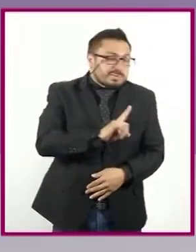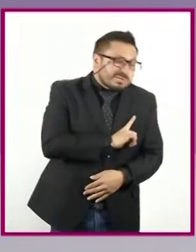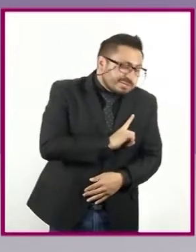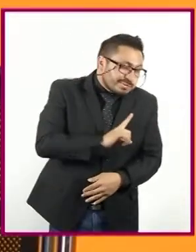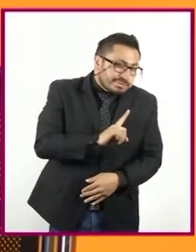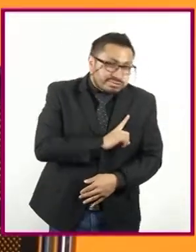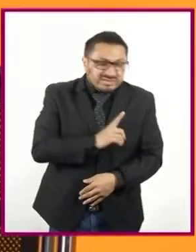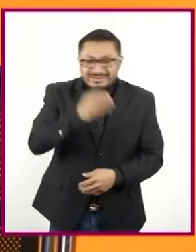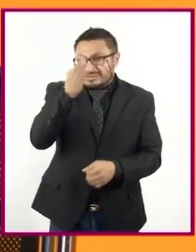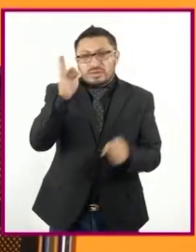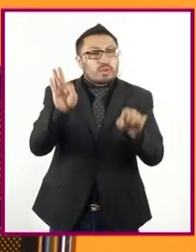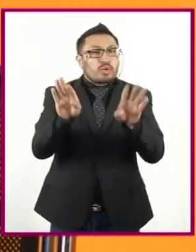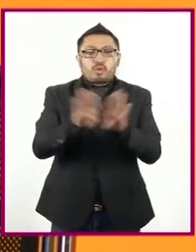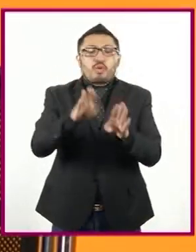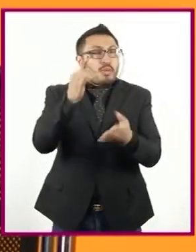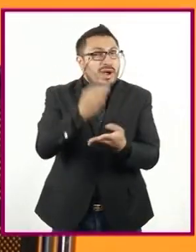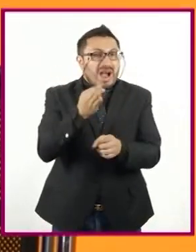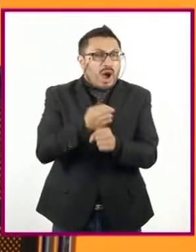viviendo?